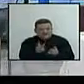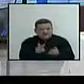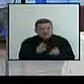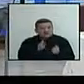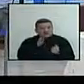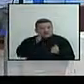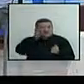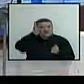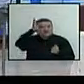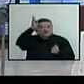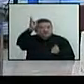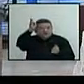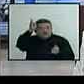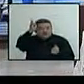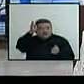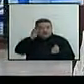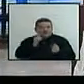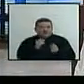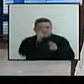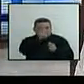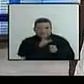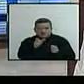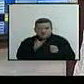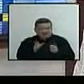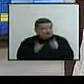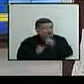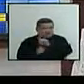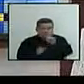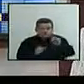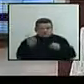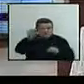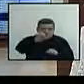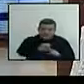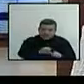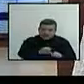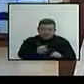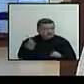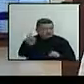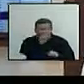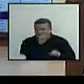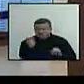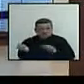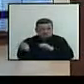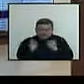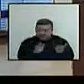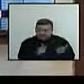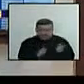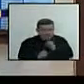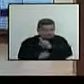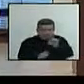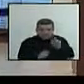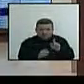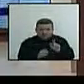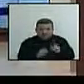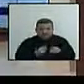de la humanidad, que no es el mal y la muerte, sino la resurrección y la vida